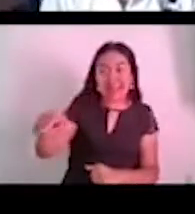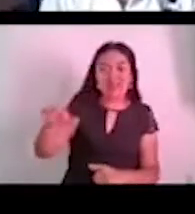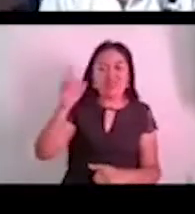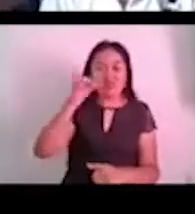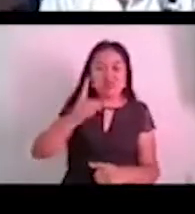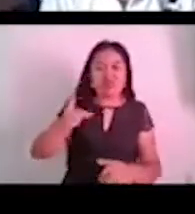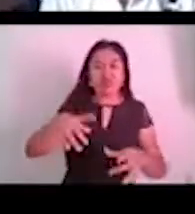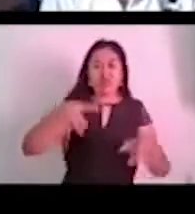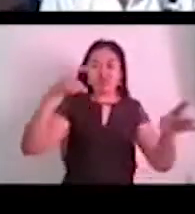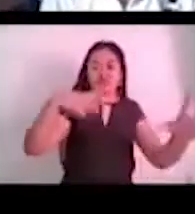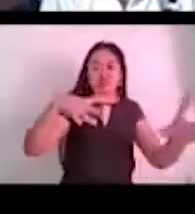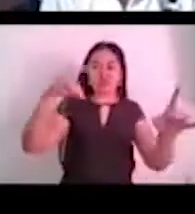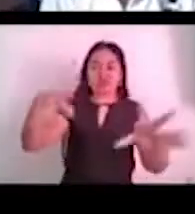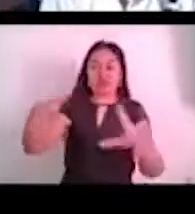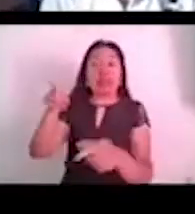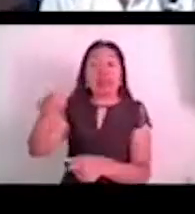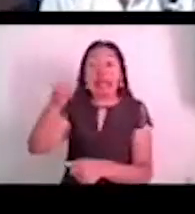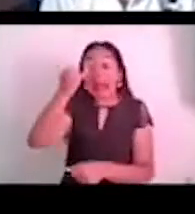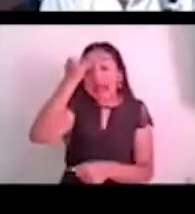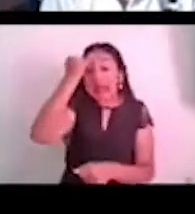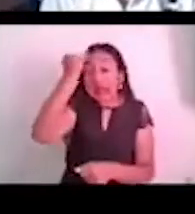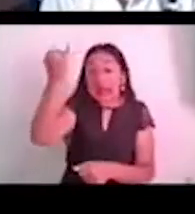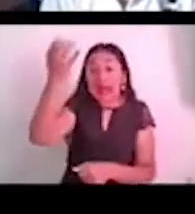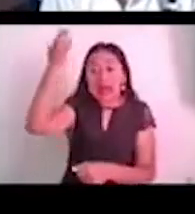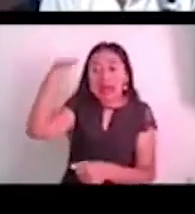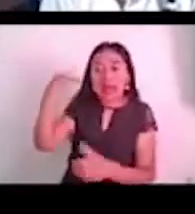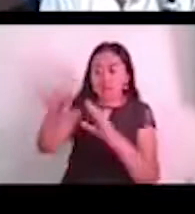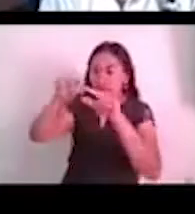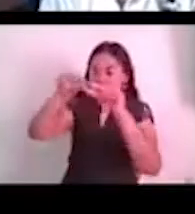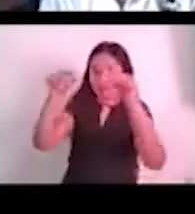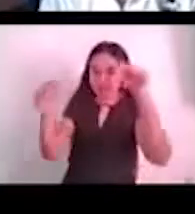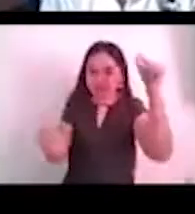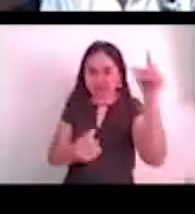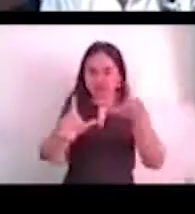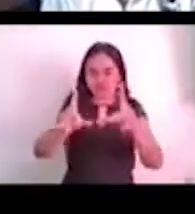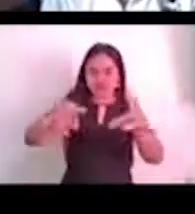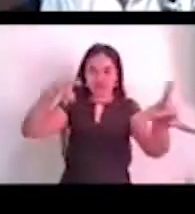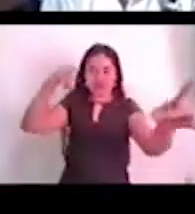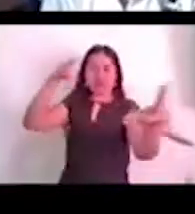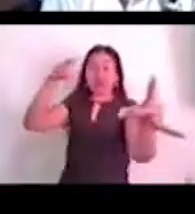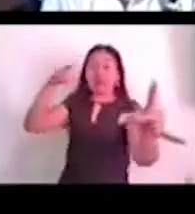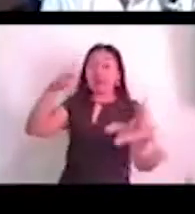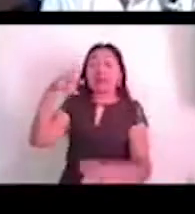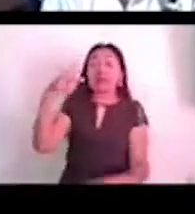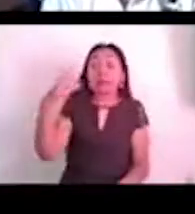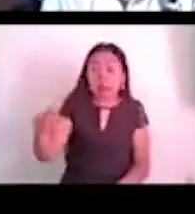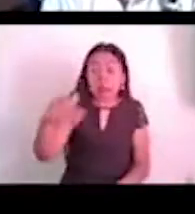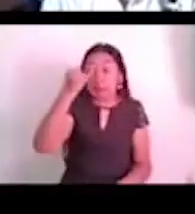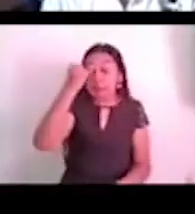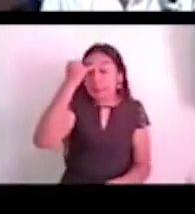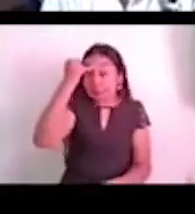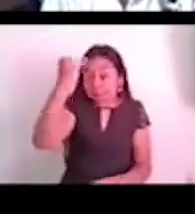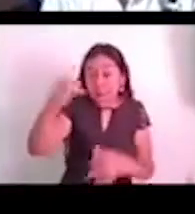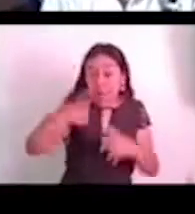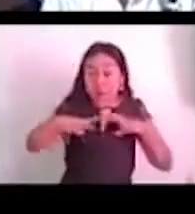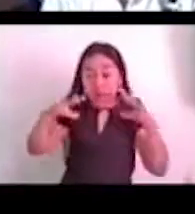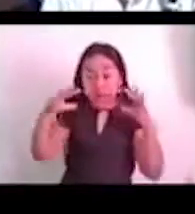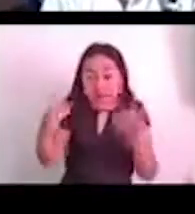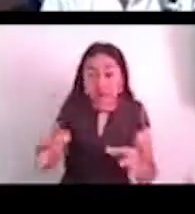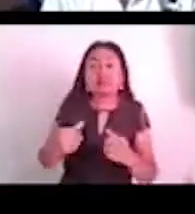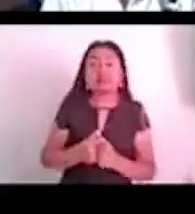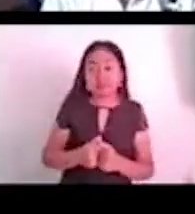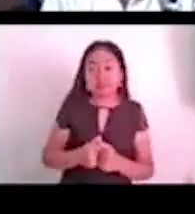inventó el arco y las flechas, es el equivalente de Huitzilopochtli, al fin y al cabo los dos son Tezcatlipoca, el gran